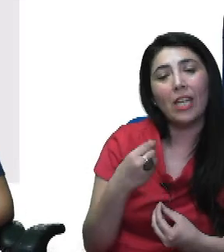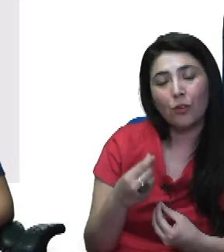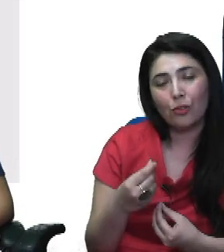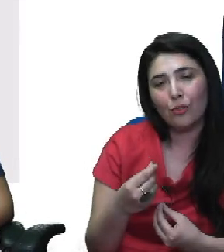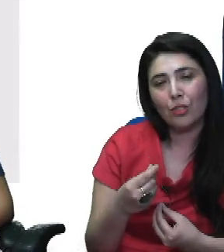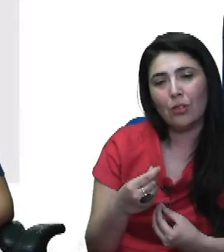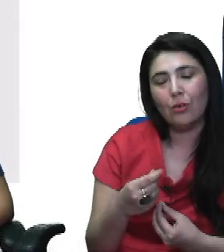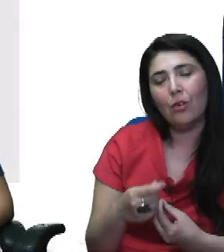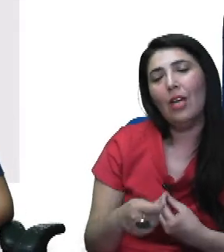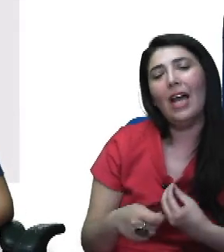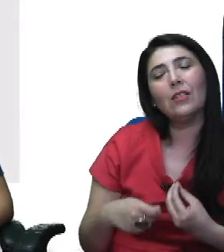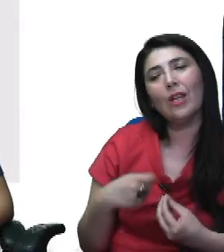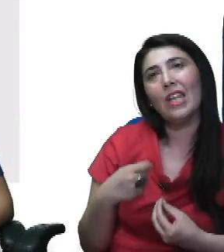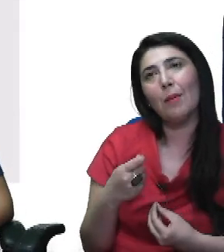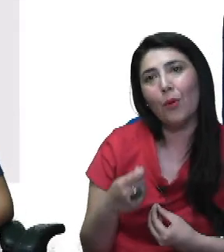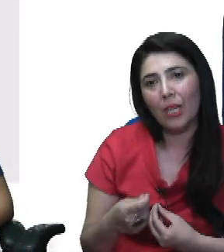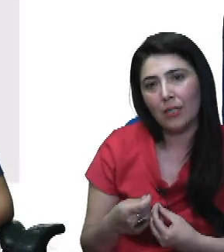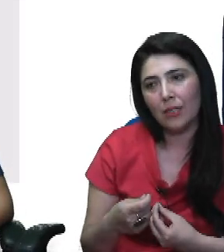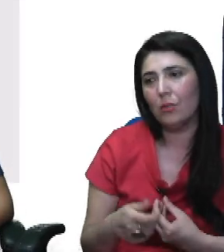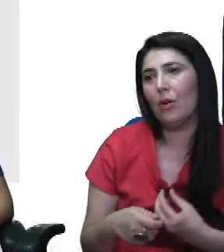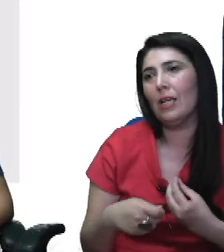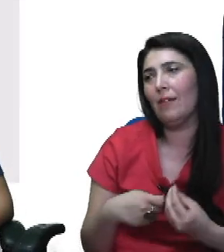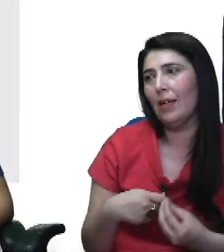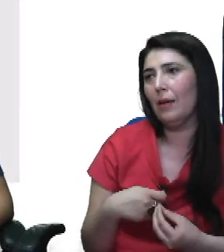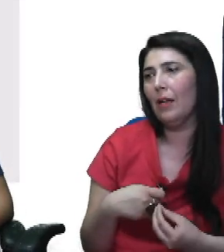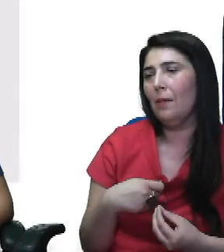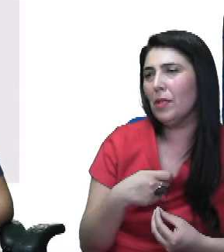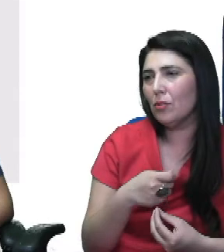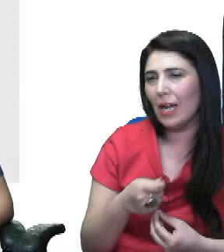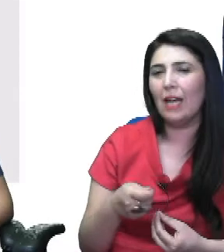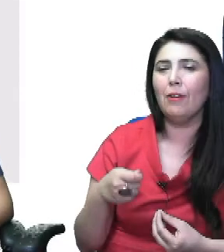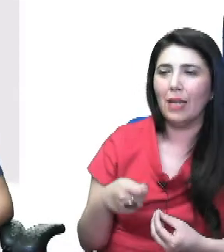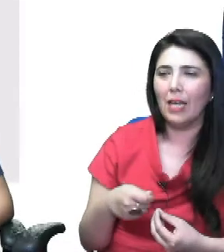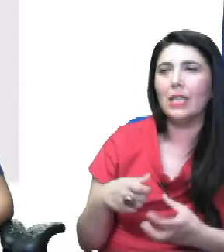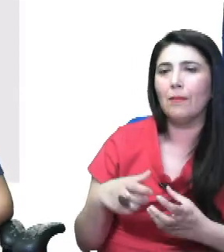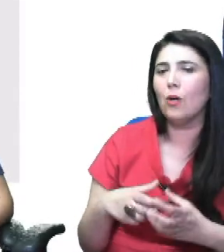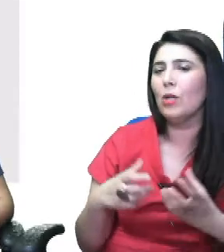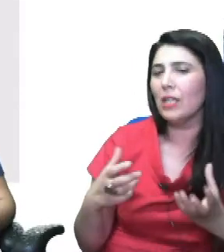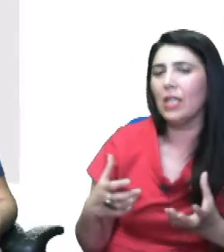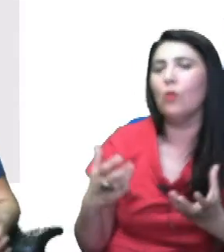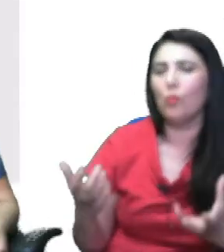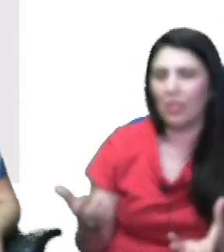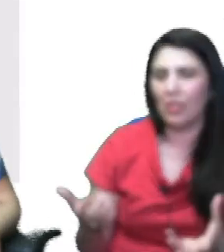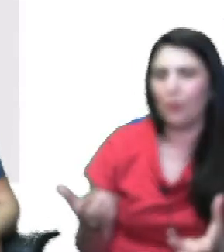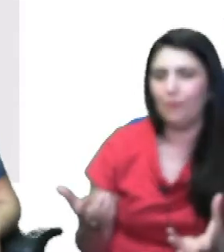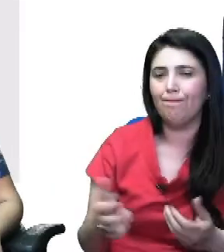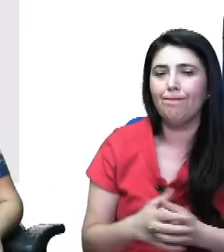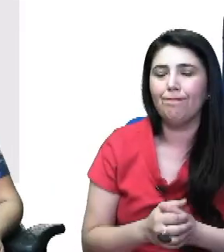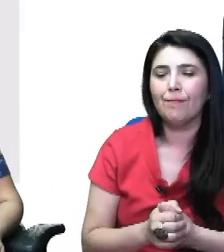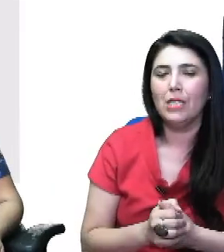los ritos, ¿cierto? Las acciones de memoria, ¿cierto?, a nivel personal, familiar y también colectivo,